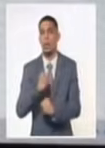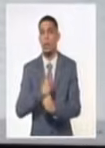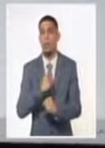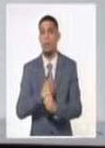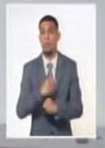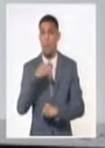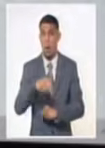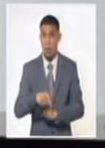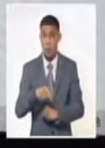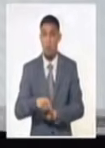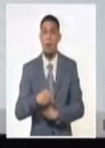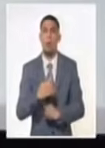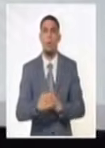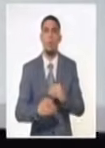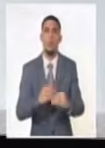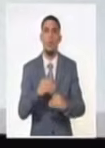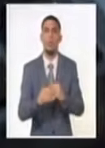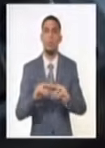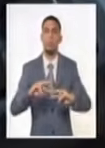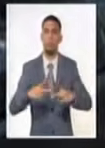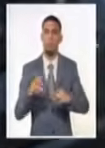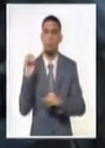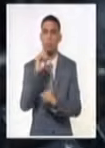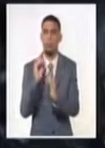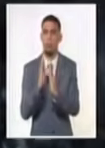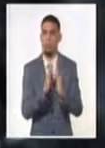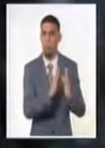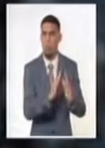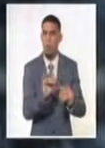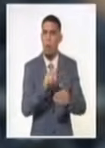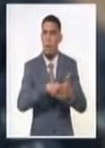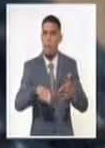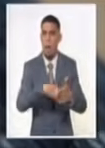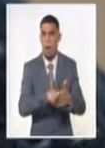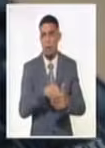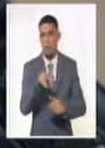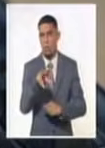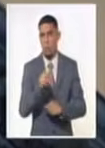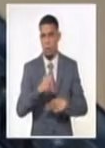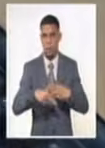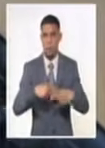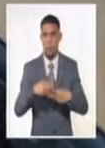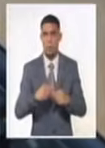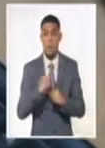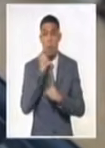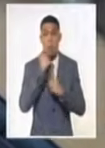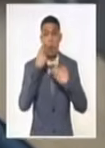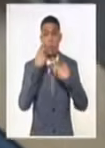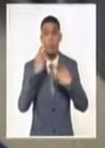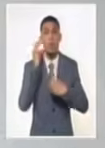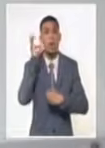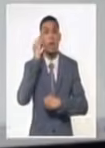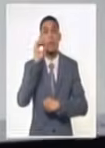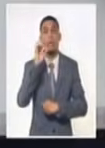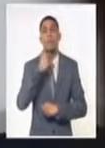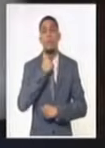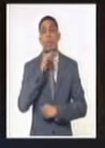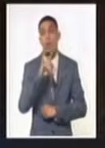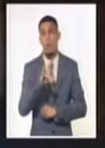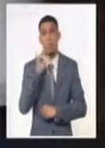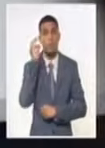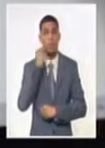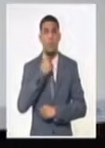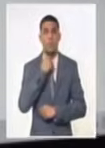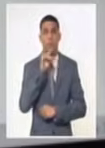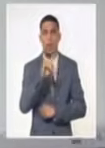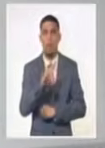de reorganizar todo el proceso docente, donde estamos garantizando que la Federación Estudiantil Universitaria participe en esas decisiones que estamos